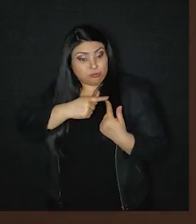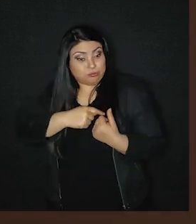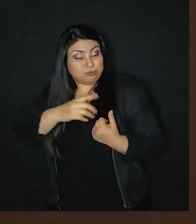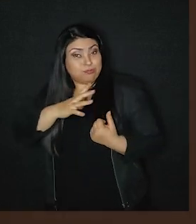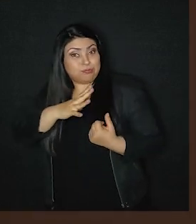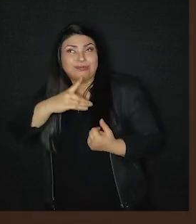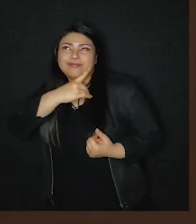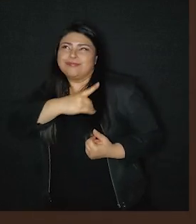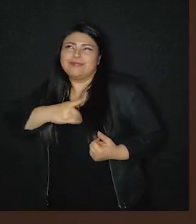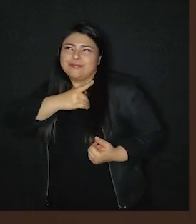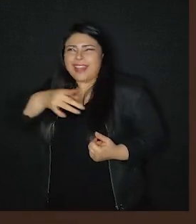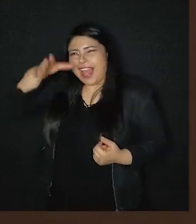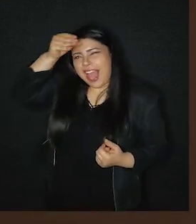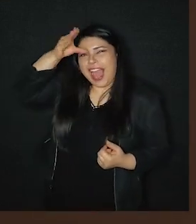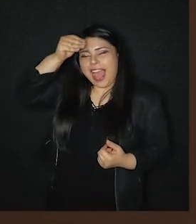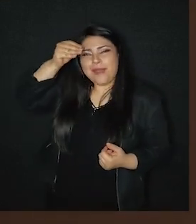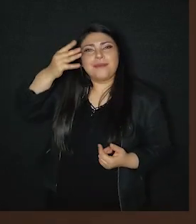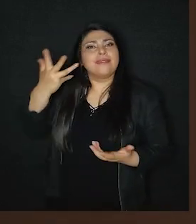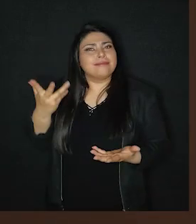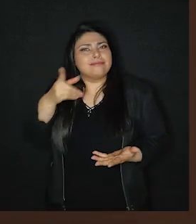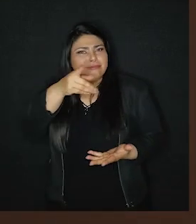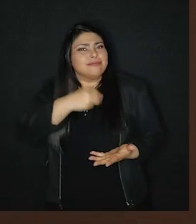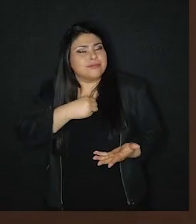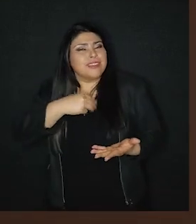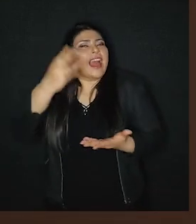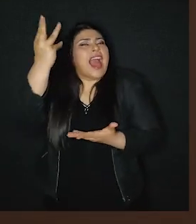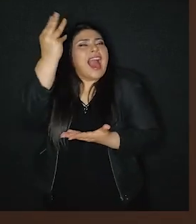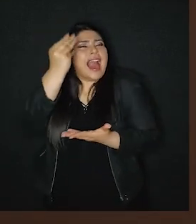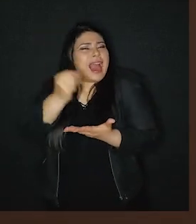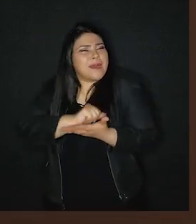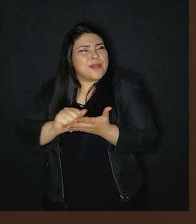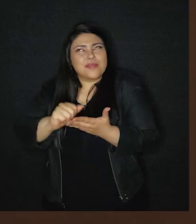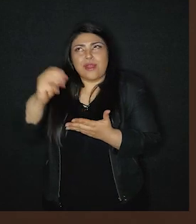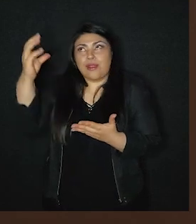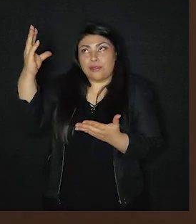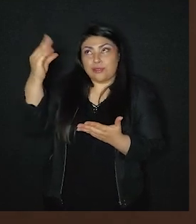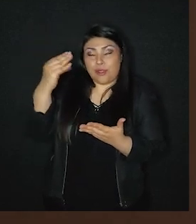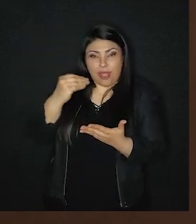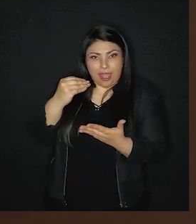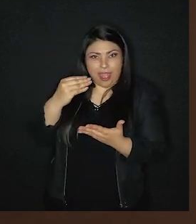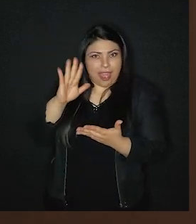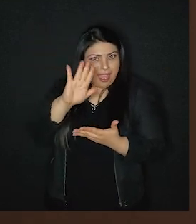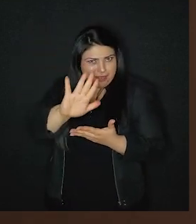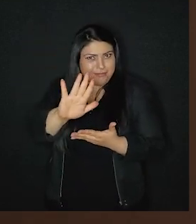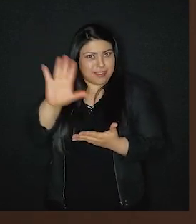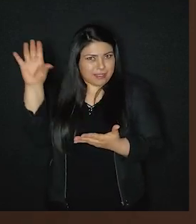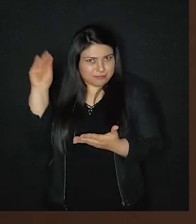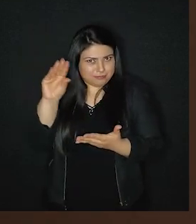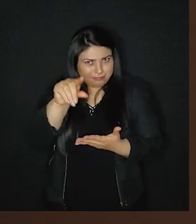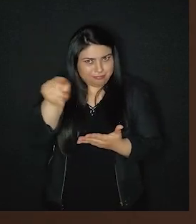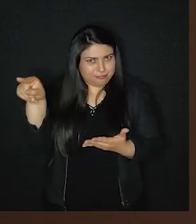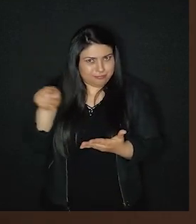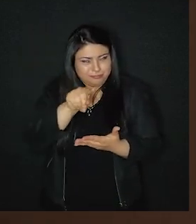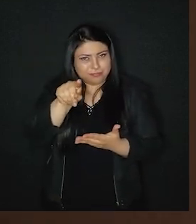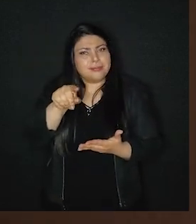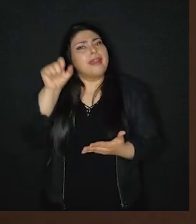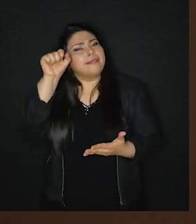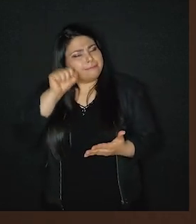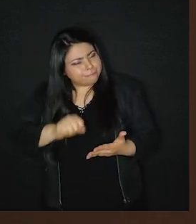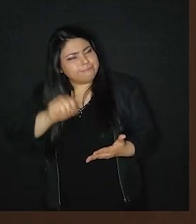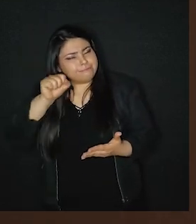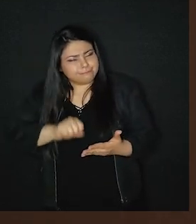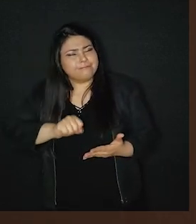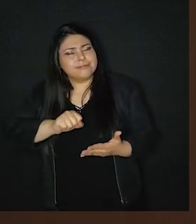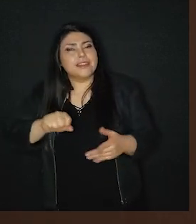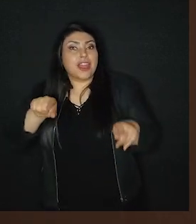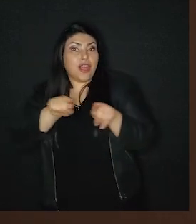corazón hambriento y estás esperando que el espíritu santo te hable el día de hoy y espero que te hable a ti